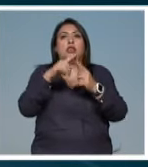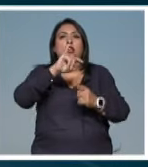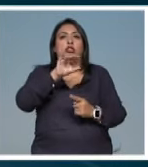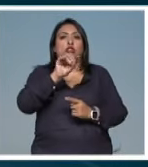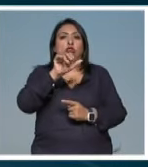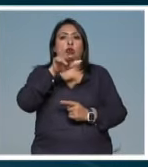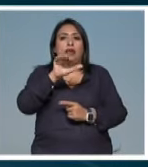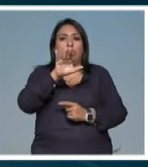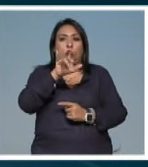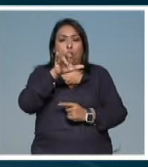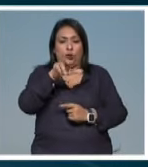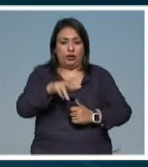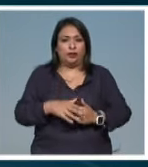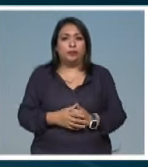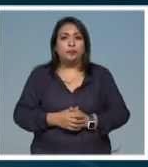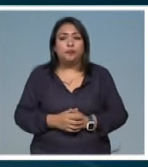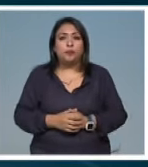Joanna Kulin.